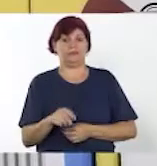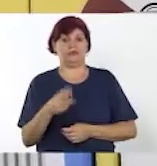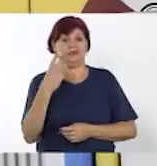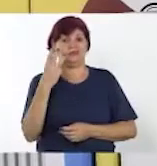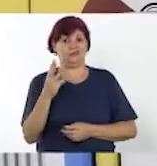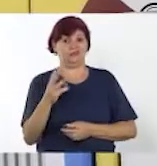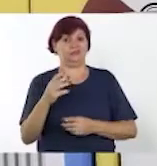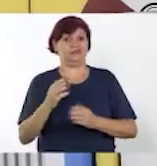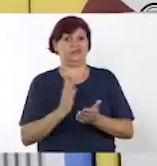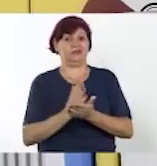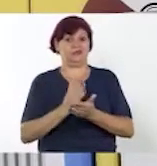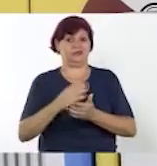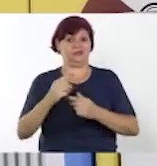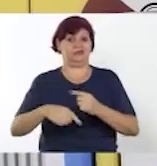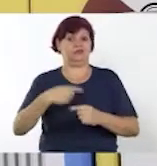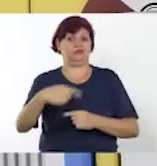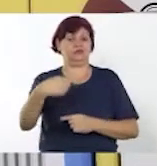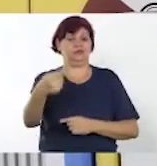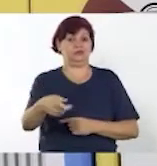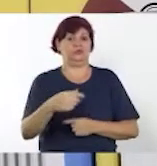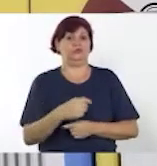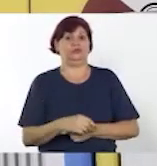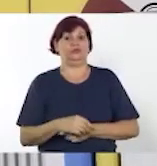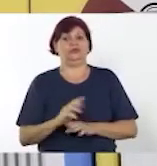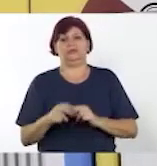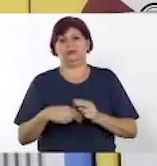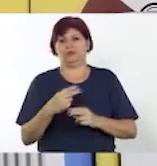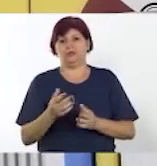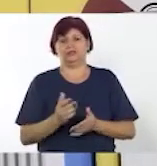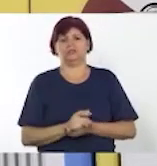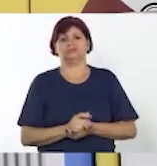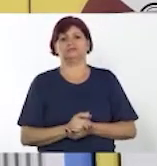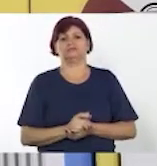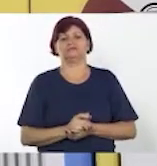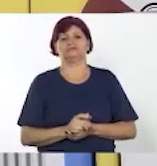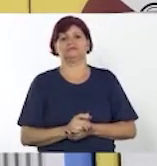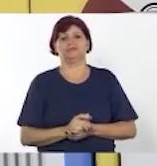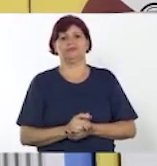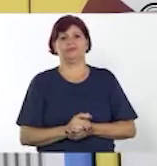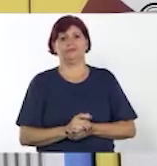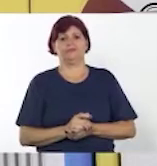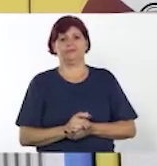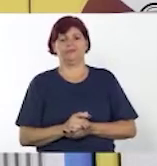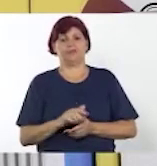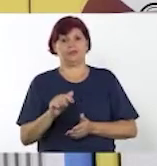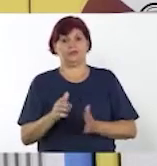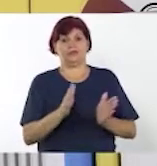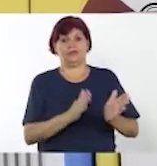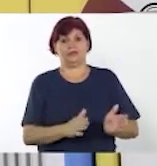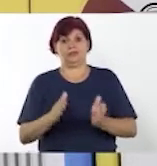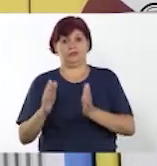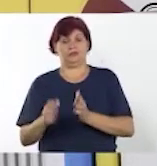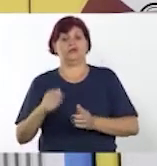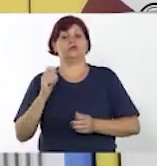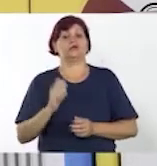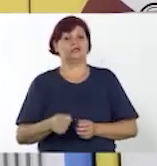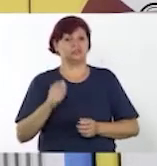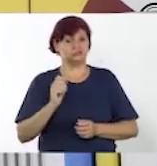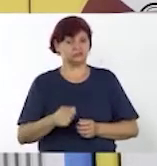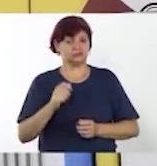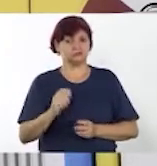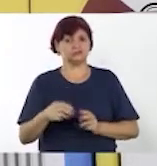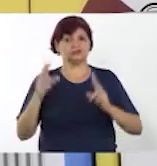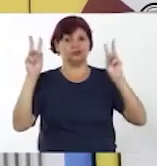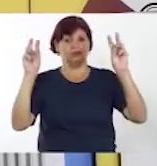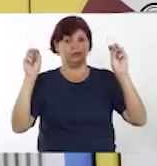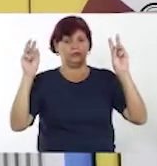curso regular 3 o el tercer semestre de curso regular, que aquí en este tercer semestre de curso regular lo que